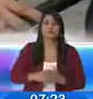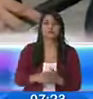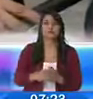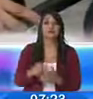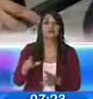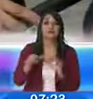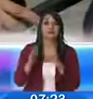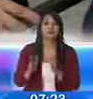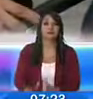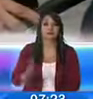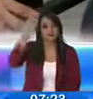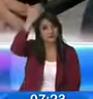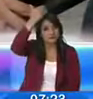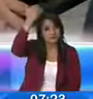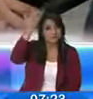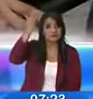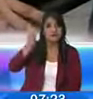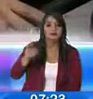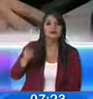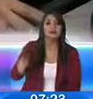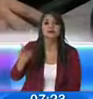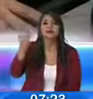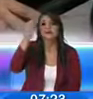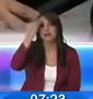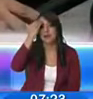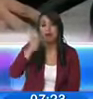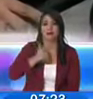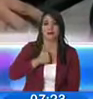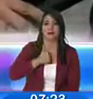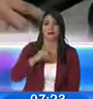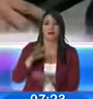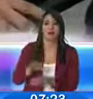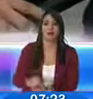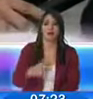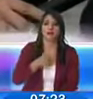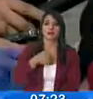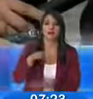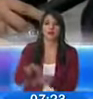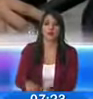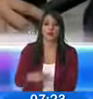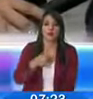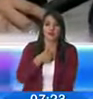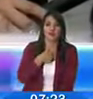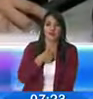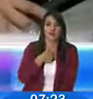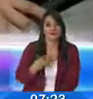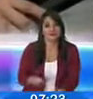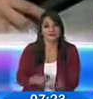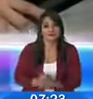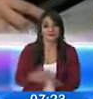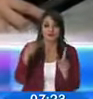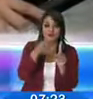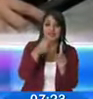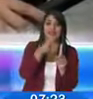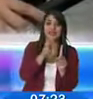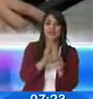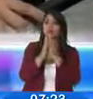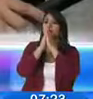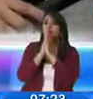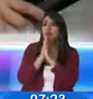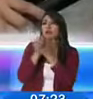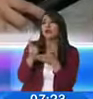José Serrano tuvo pleno conocimiento de las acciones de mi secuestro. Peor que eso, Chicaiza le va a rogar que